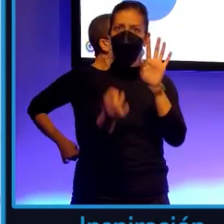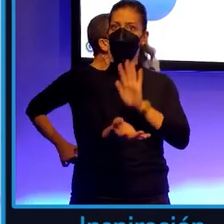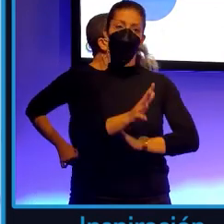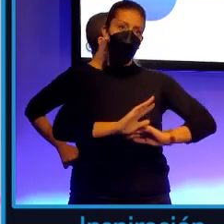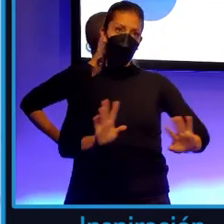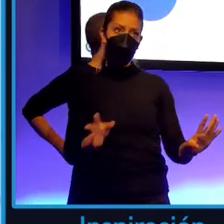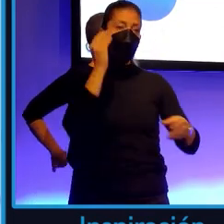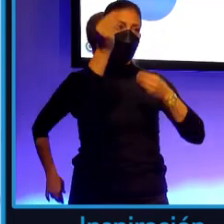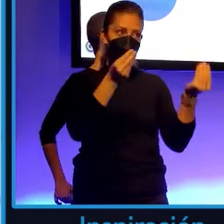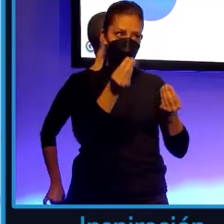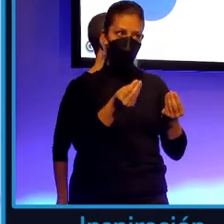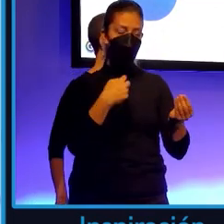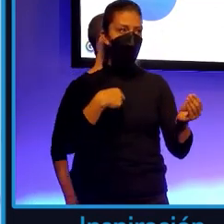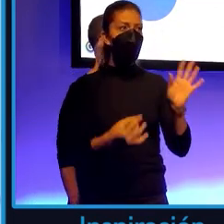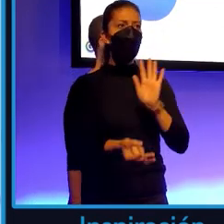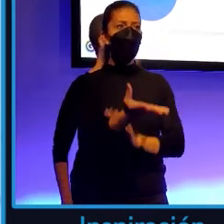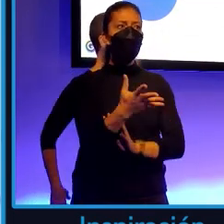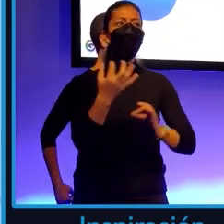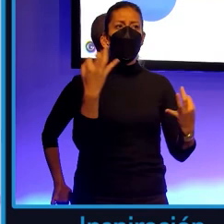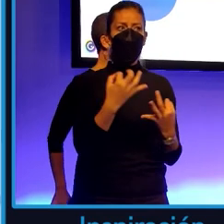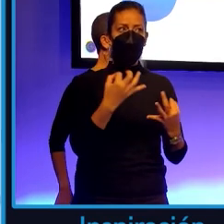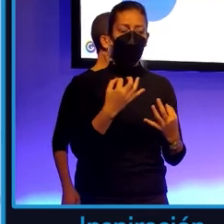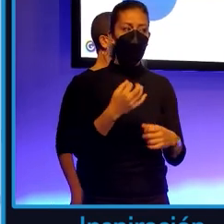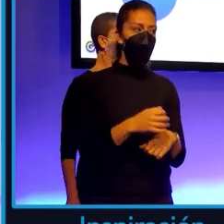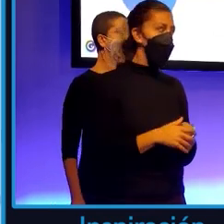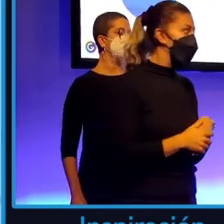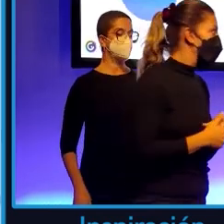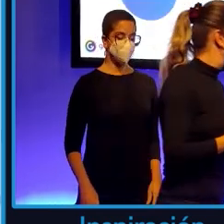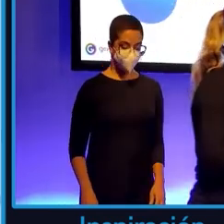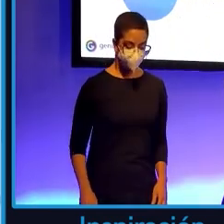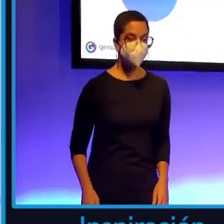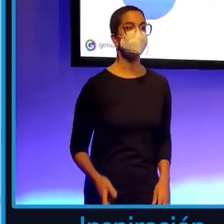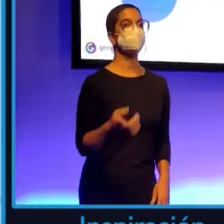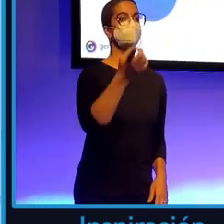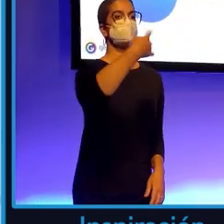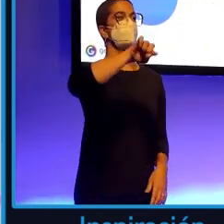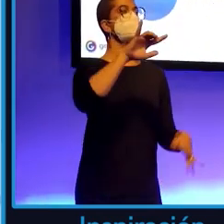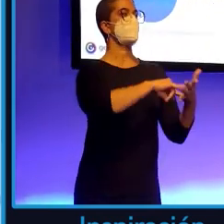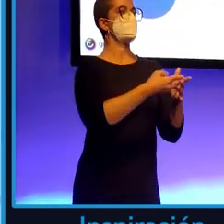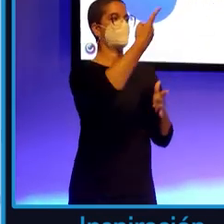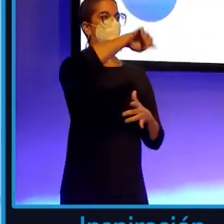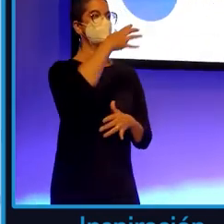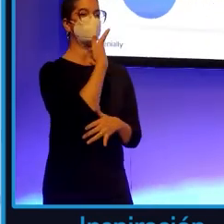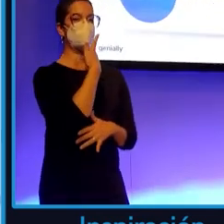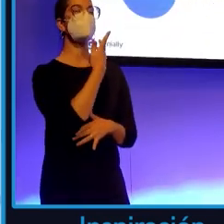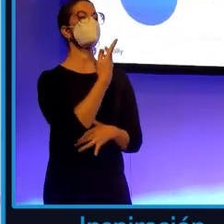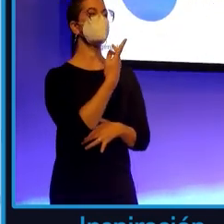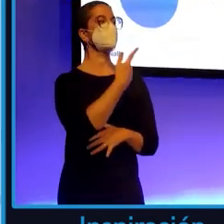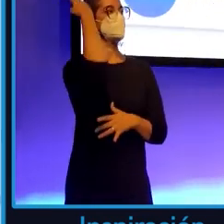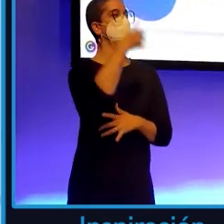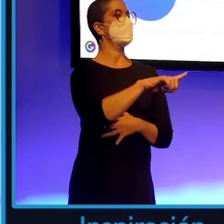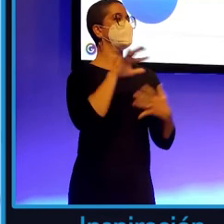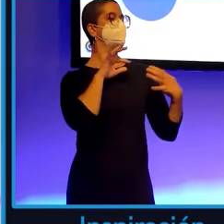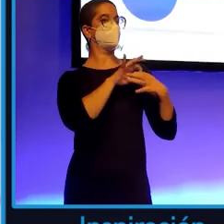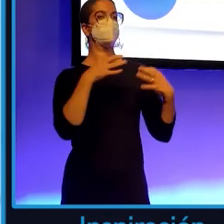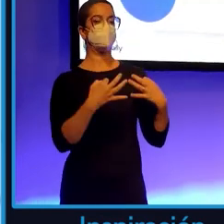pensar en que quiero generar y quienes conozcan un poco nuestros proyectos que veo cáritas conoce de los proyectos pues sabrán a qué hacemos referencia cuando